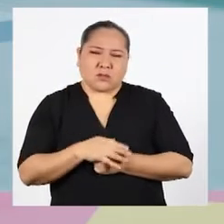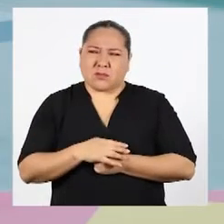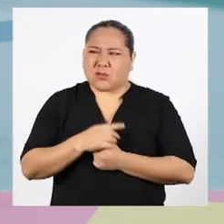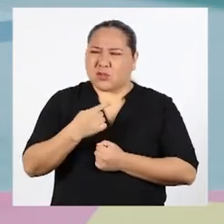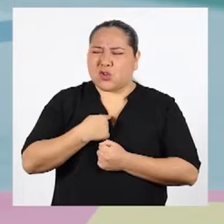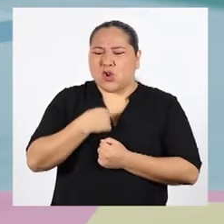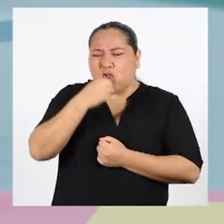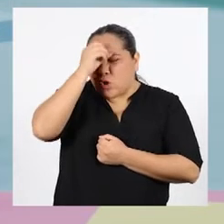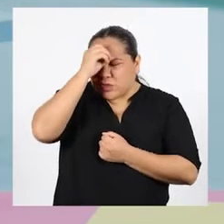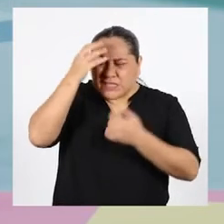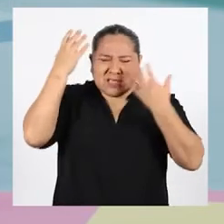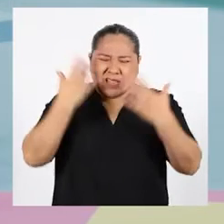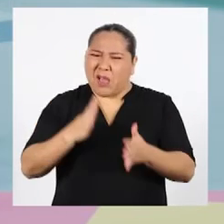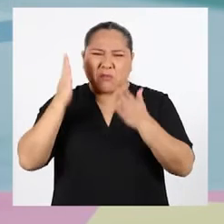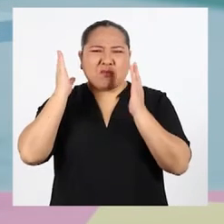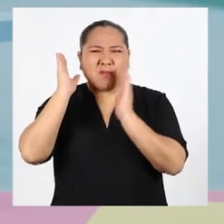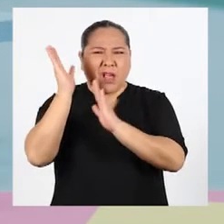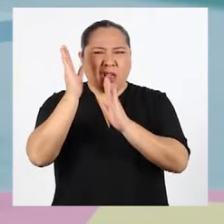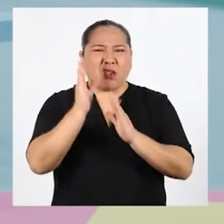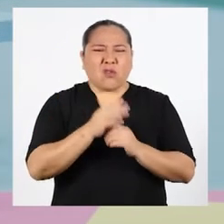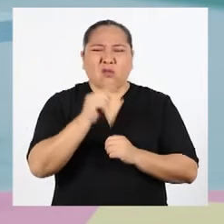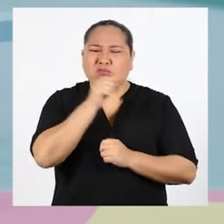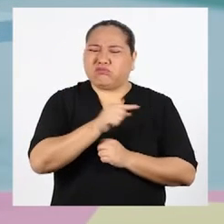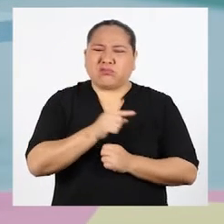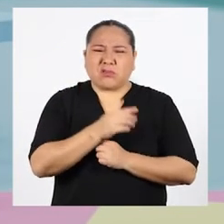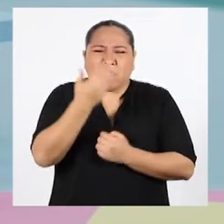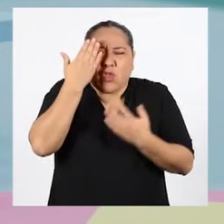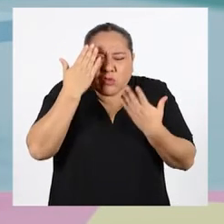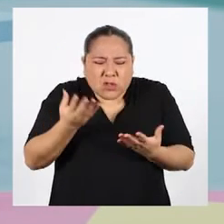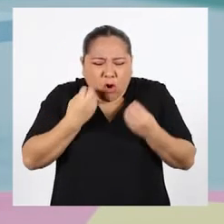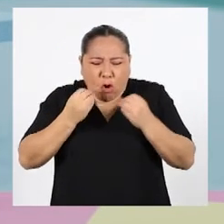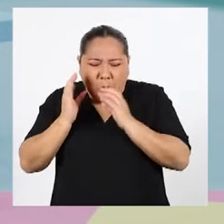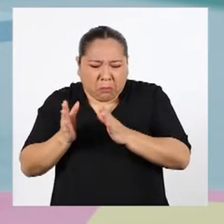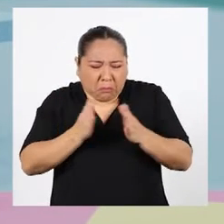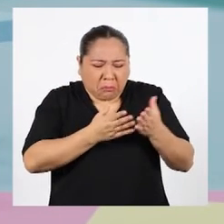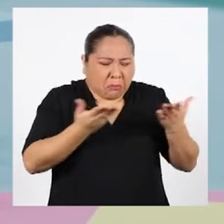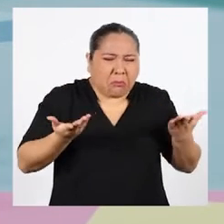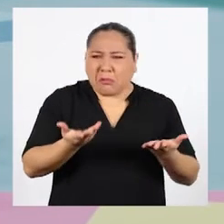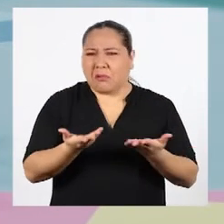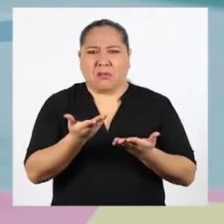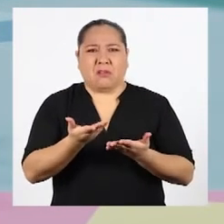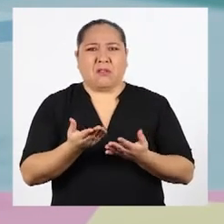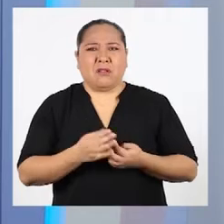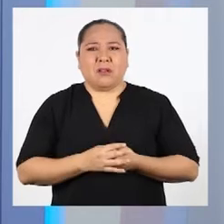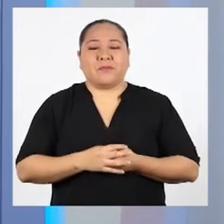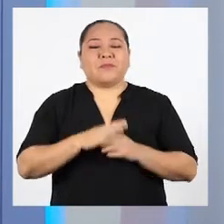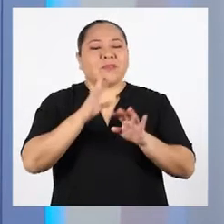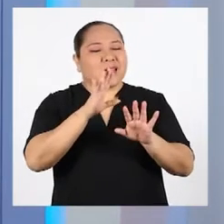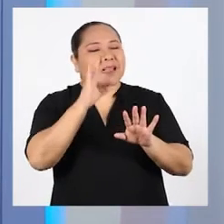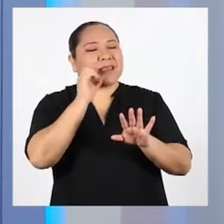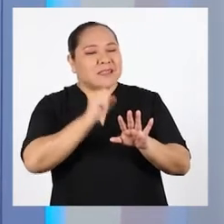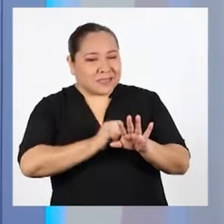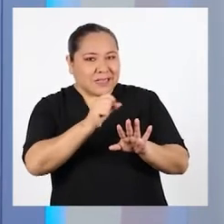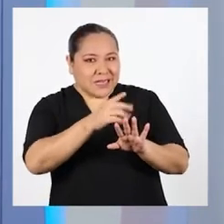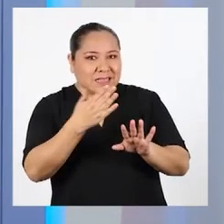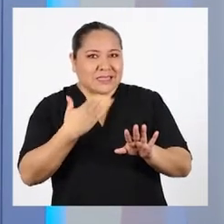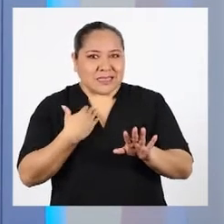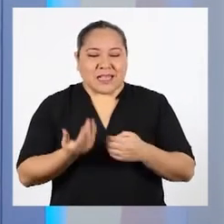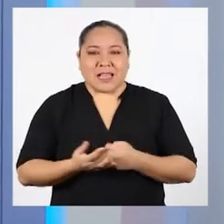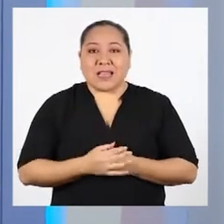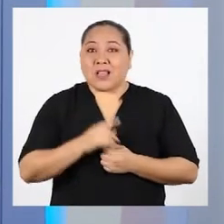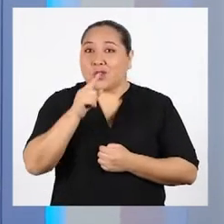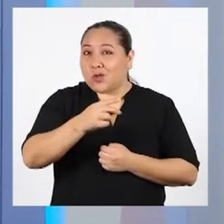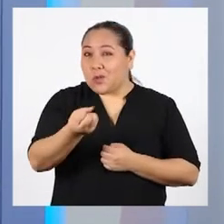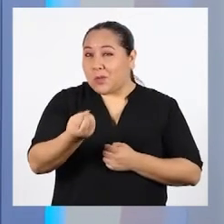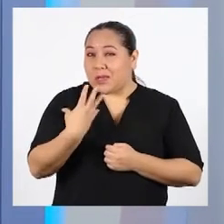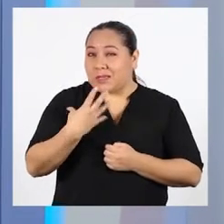razones. Pero yo no sé preparar discursos. No sé si tenga las herramientas suficientes para ello. ¡Claro que las tienes!